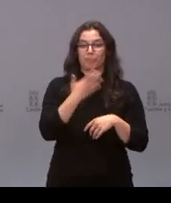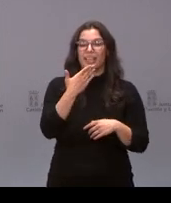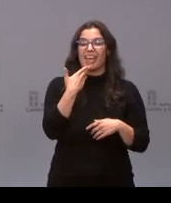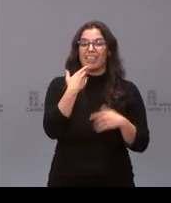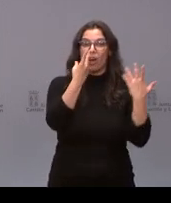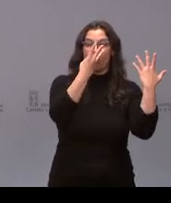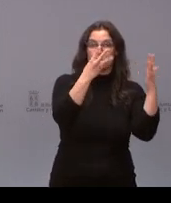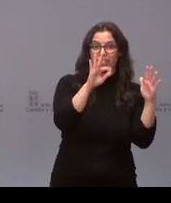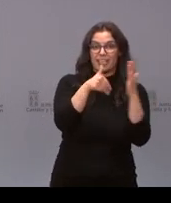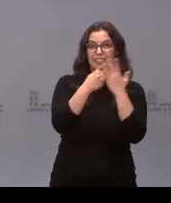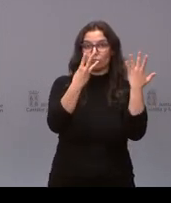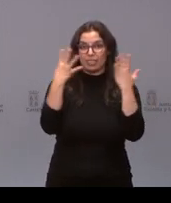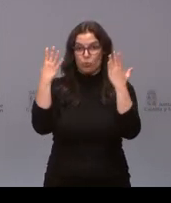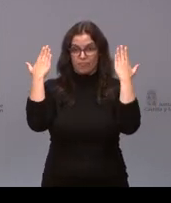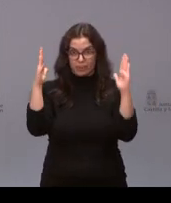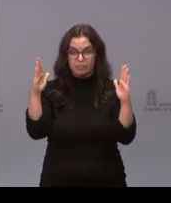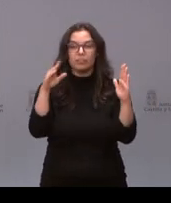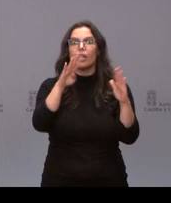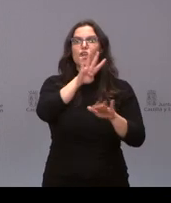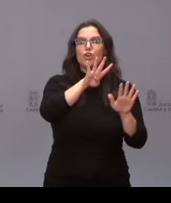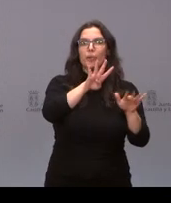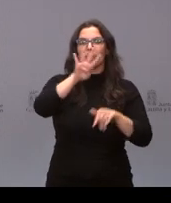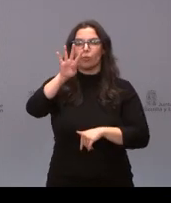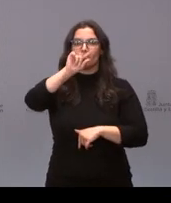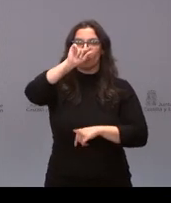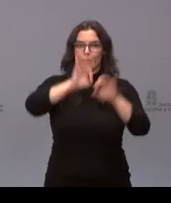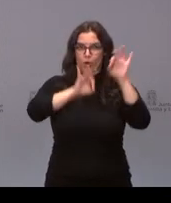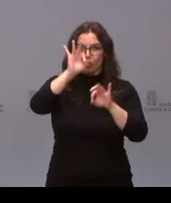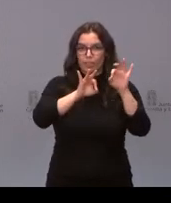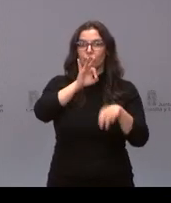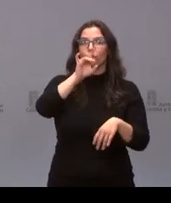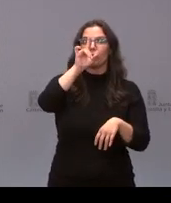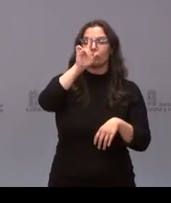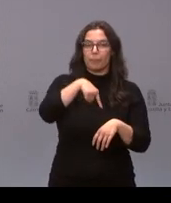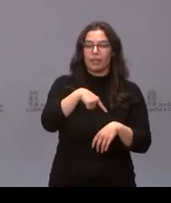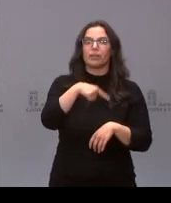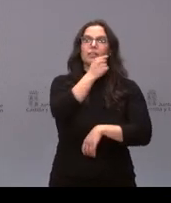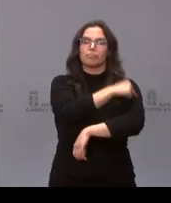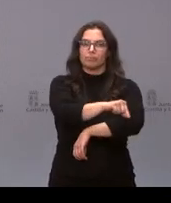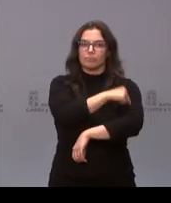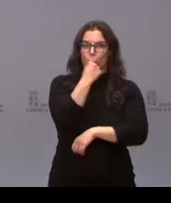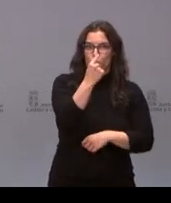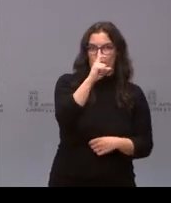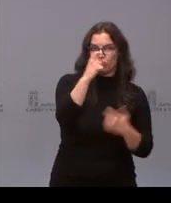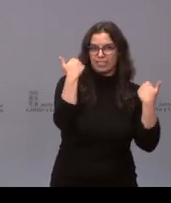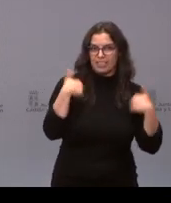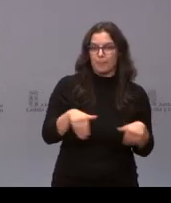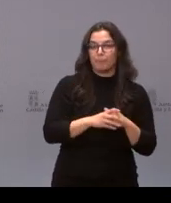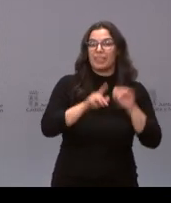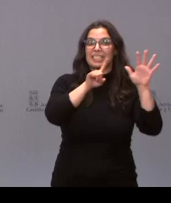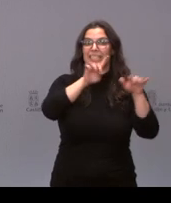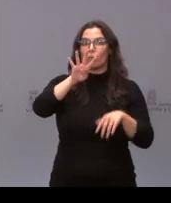80 89 años el 94 por ciento también el 94 7 por ciento posee una dosis y el